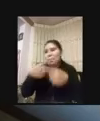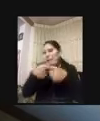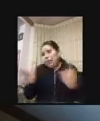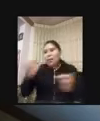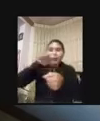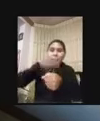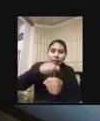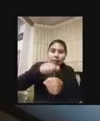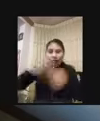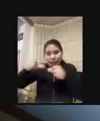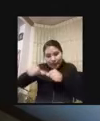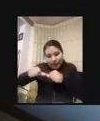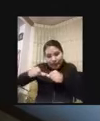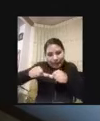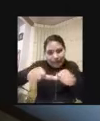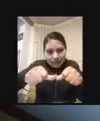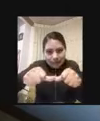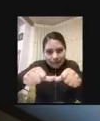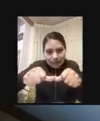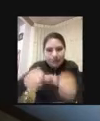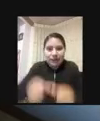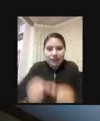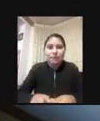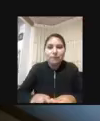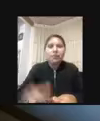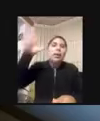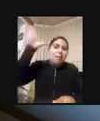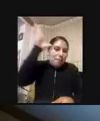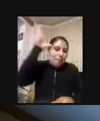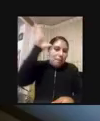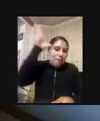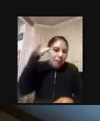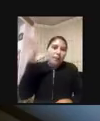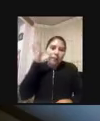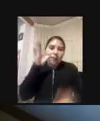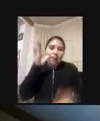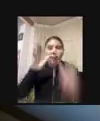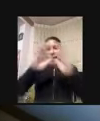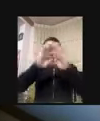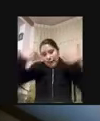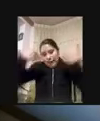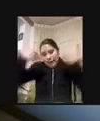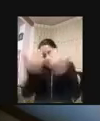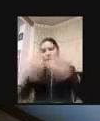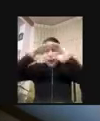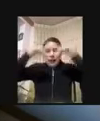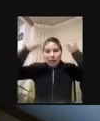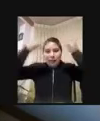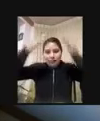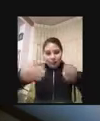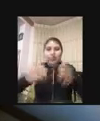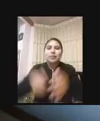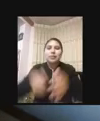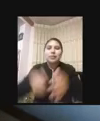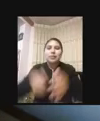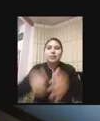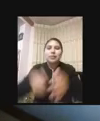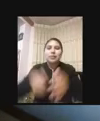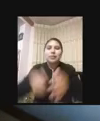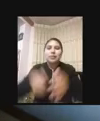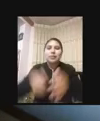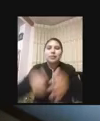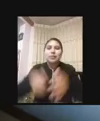mamá, o sea, el padre de familia, la escuela, la maestra y con el equipo